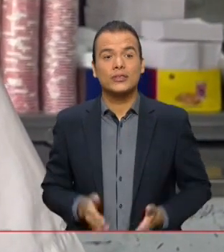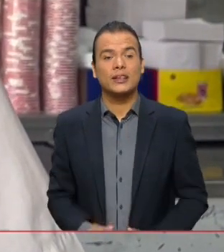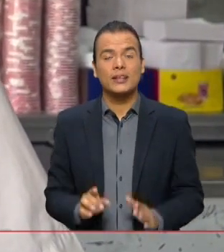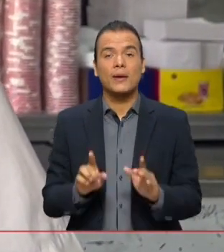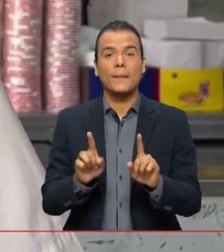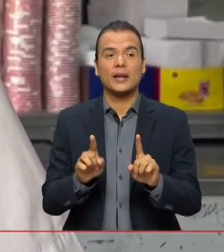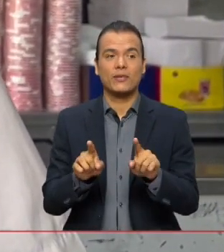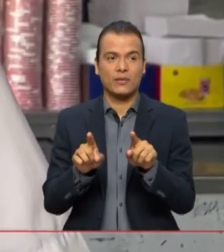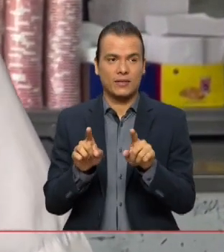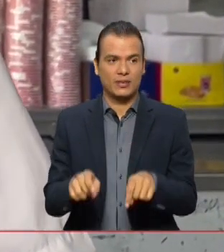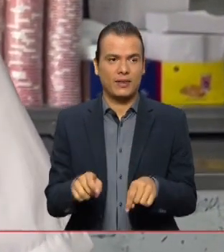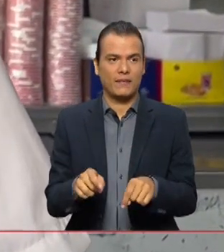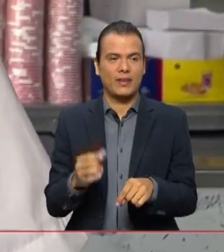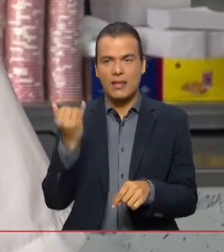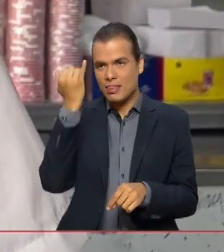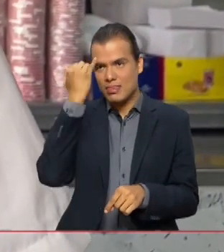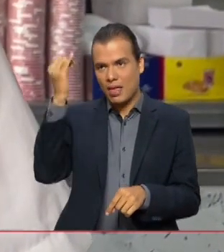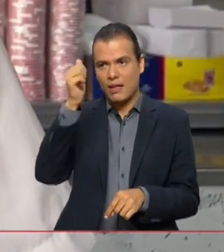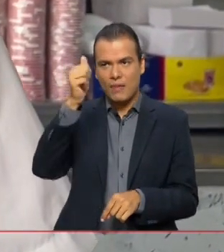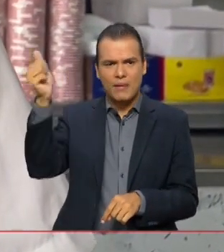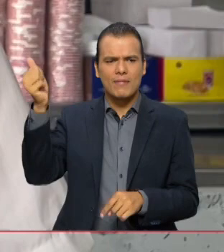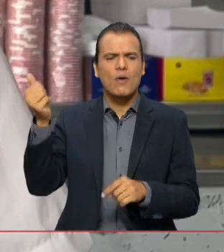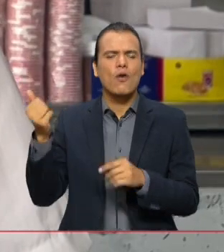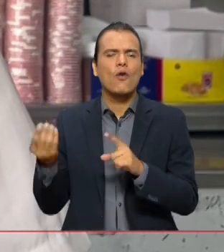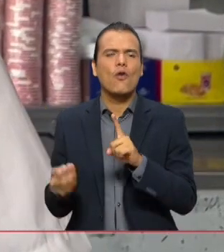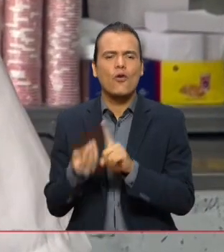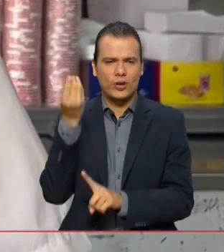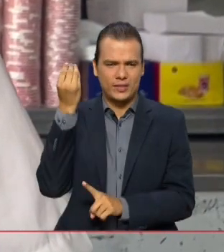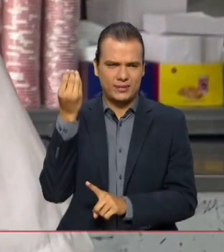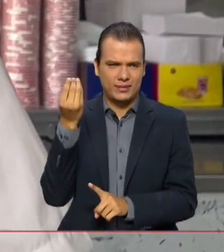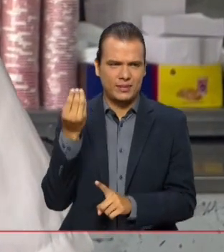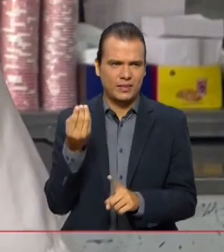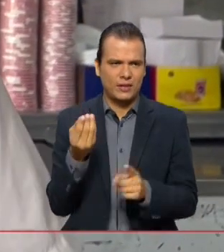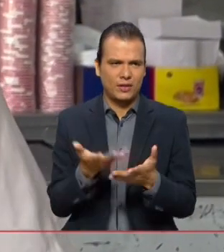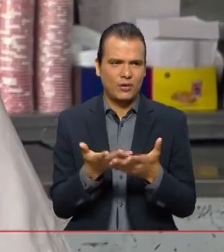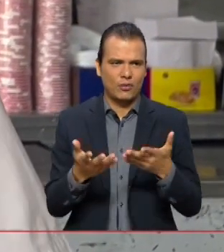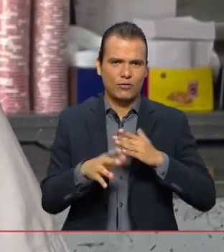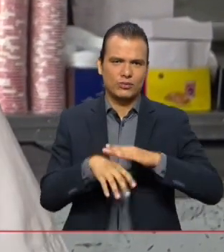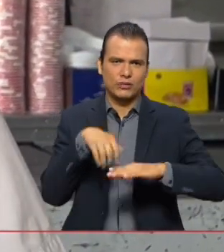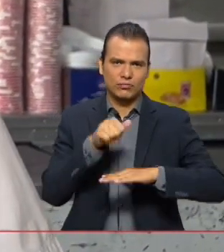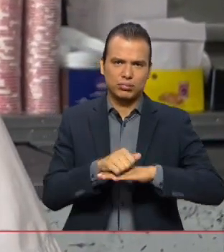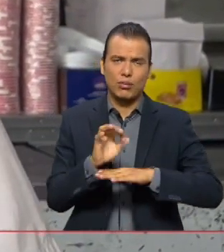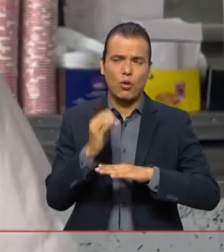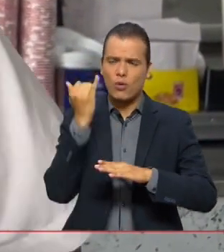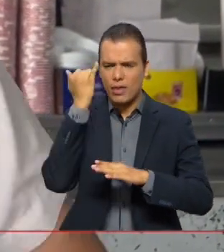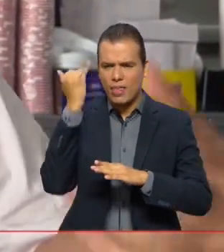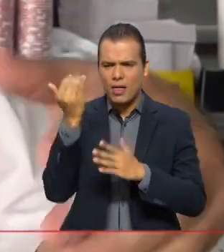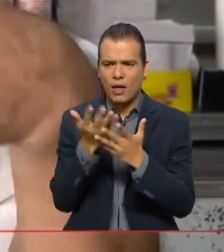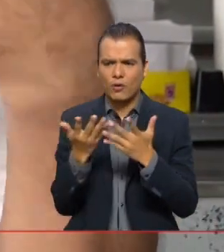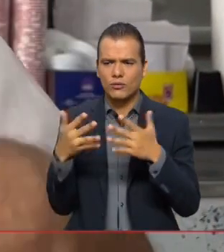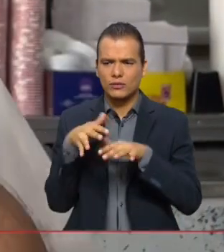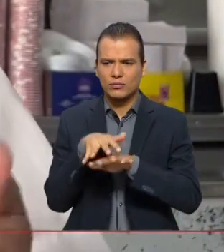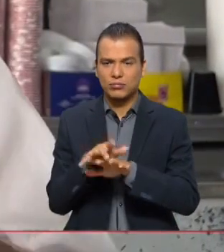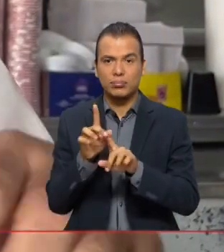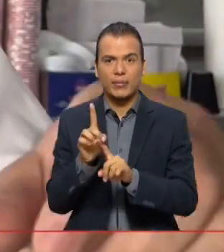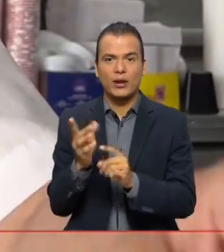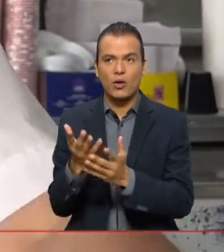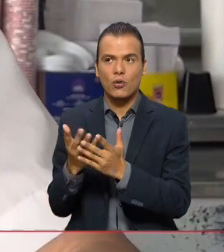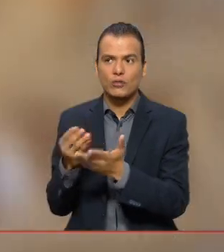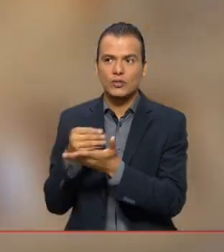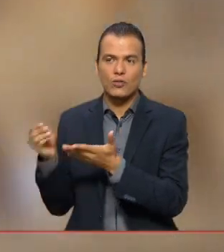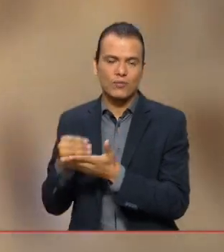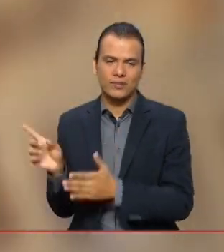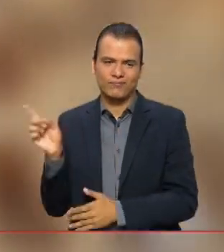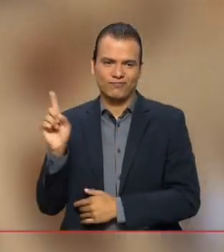fuera inventado, con material reciclable, con cualquier cosa, menos comprar las figuritas,